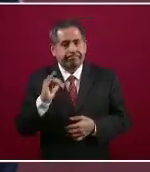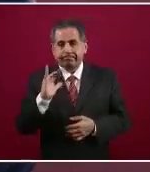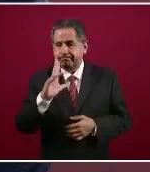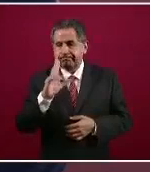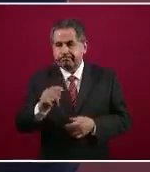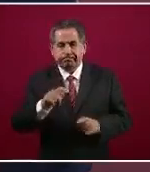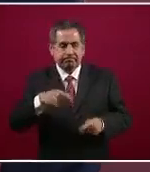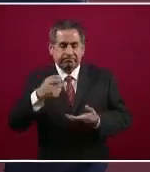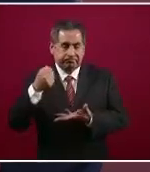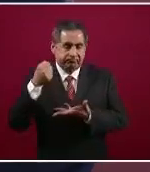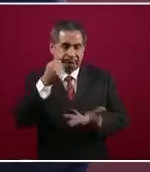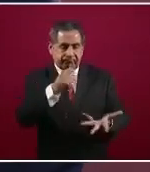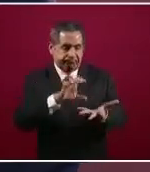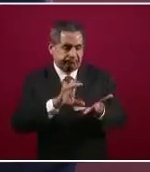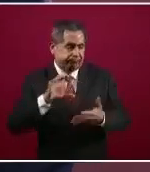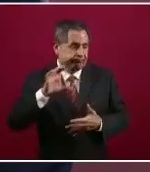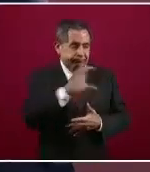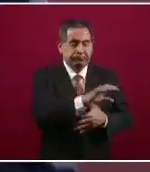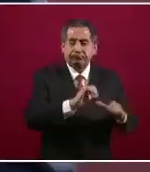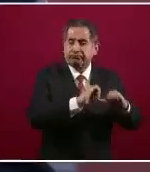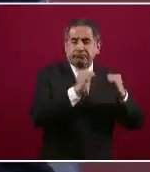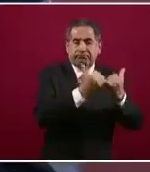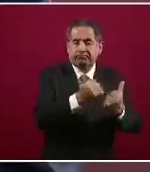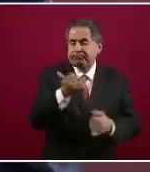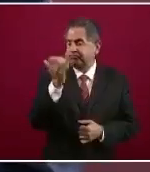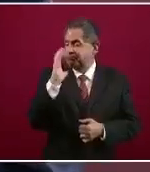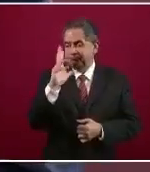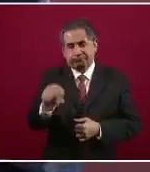entregar fondos a organizaciones